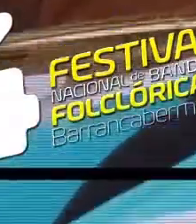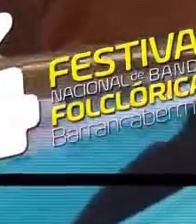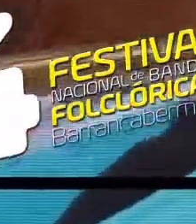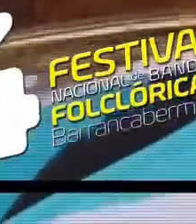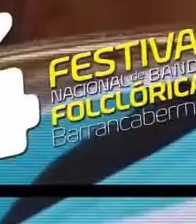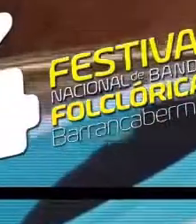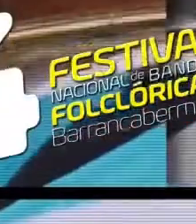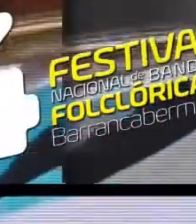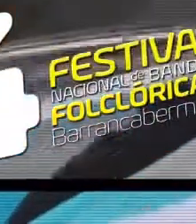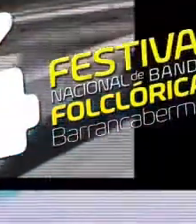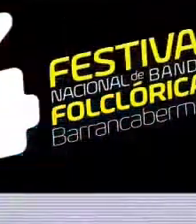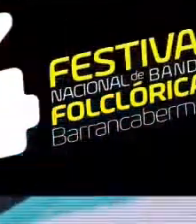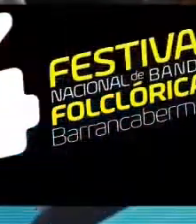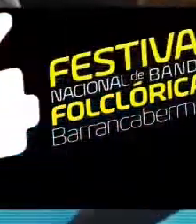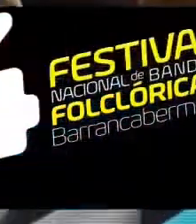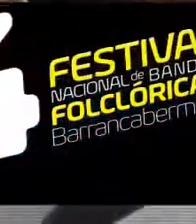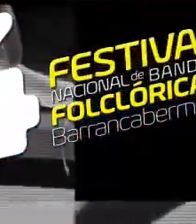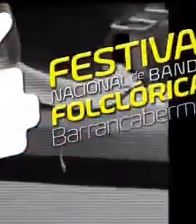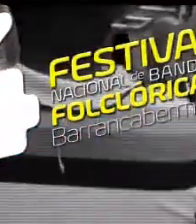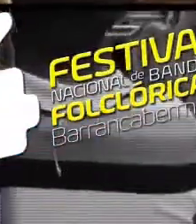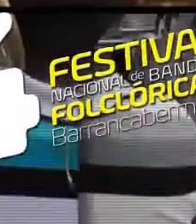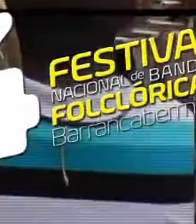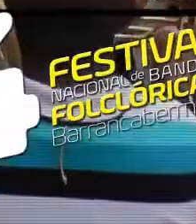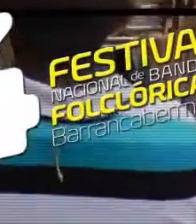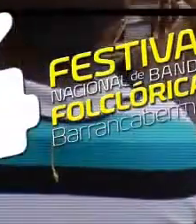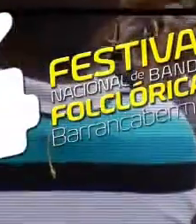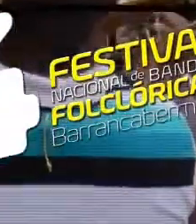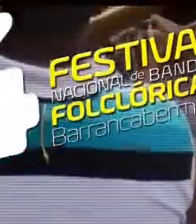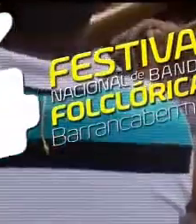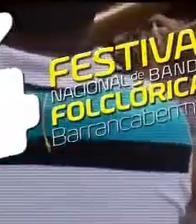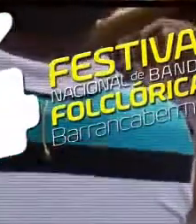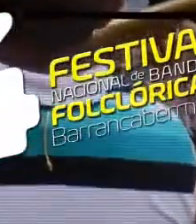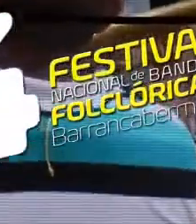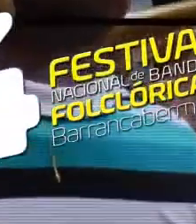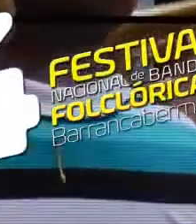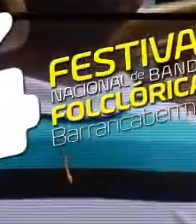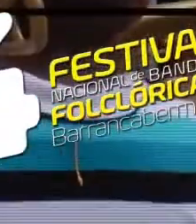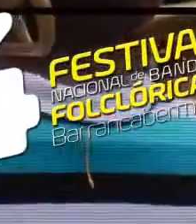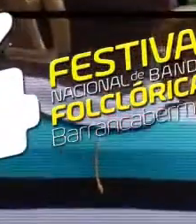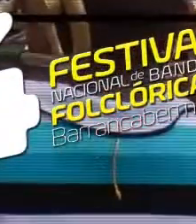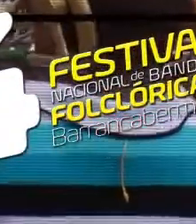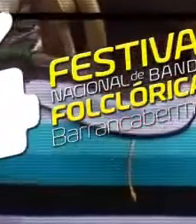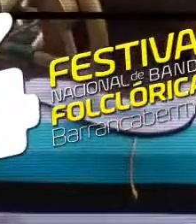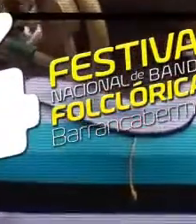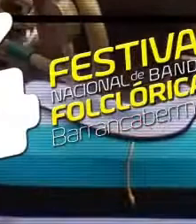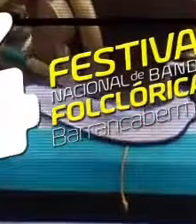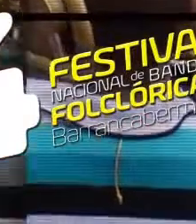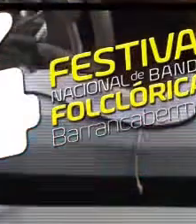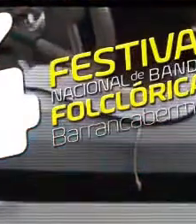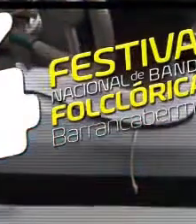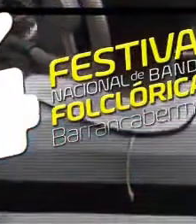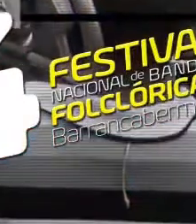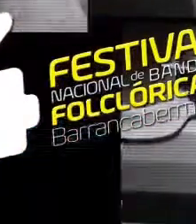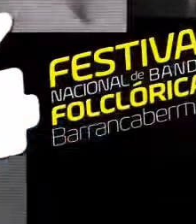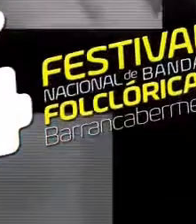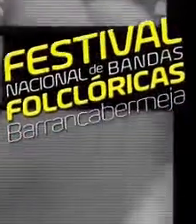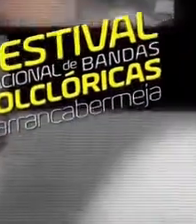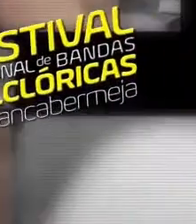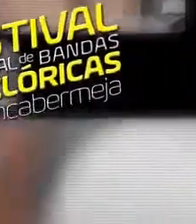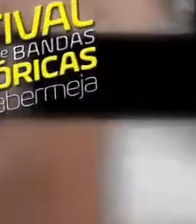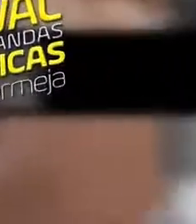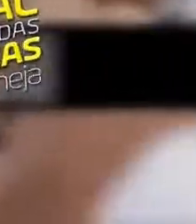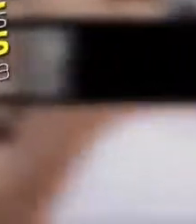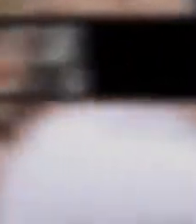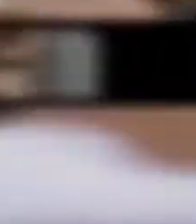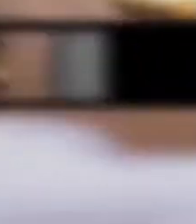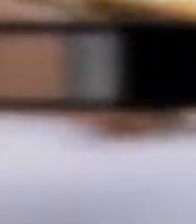país de 9 departamentos de Colombia presentes en Barranca Bermeja, en la plazoleta Cacique Pipatón, invitan